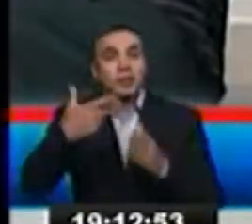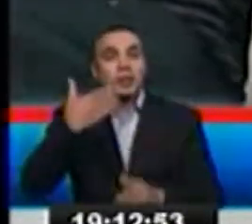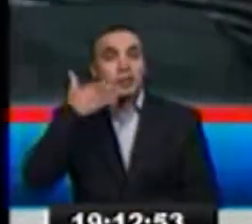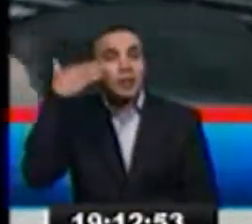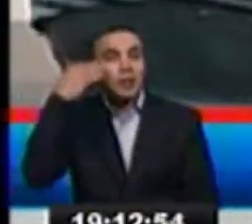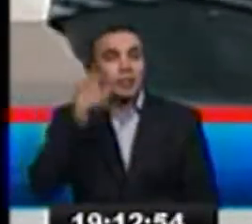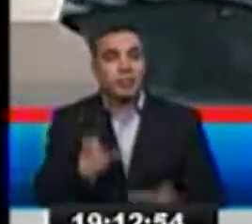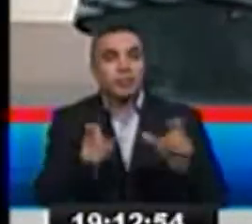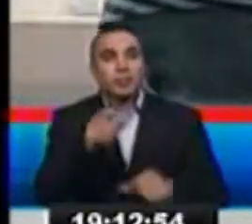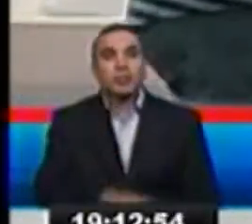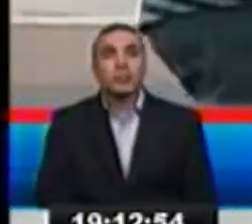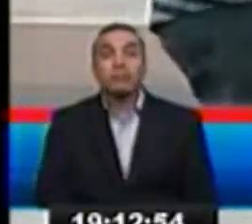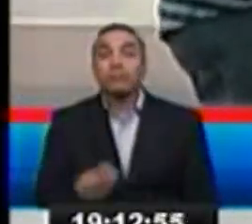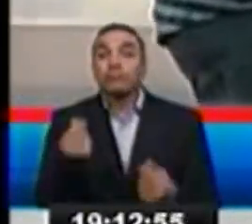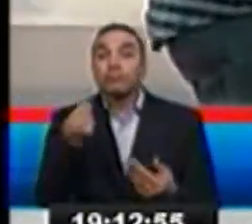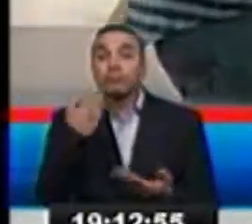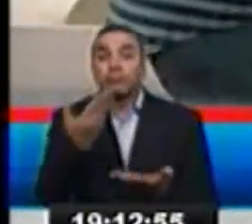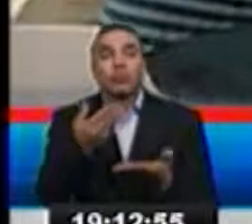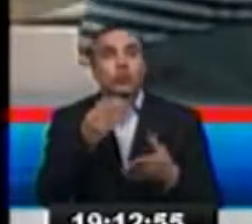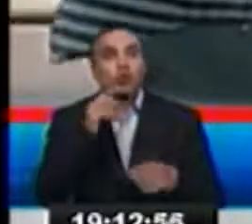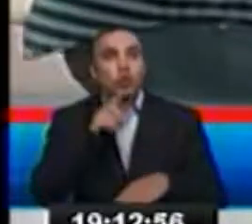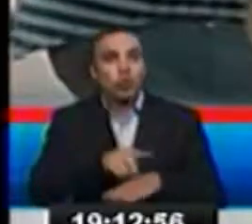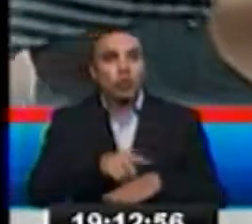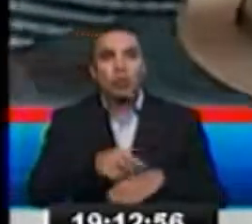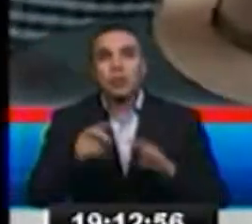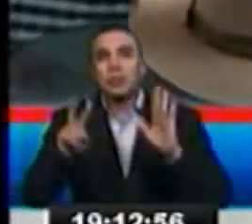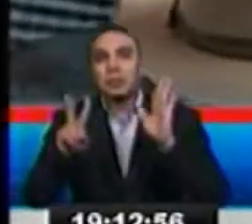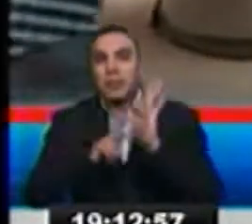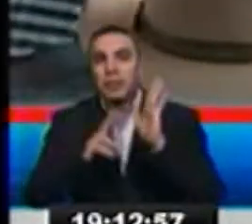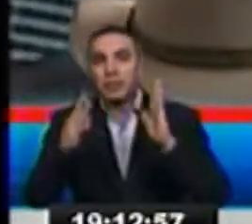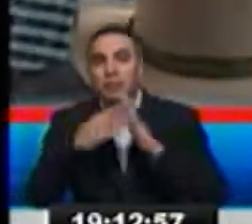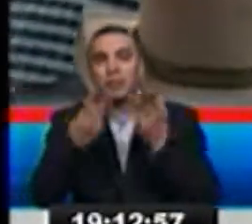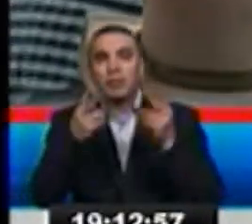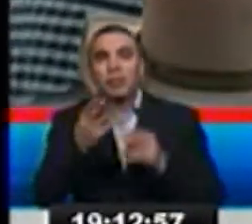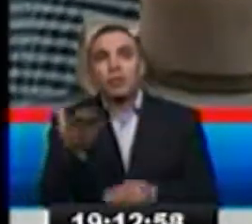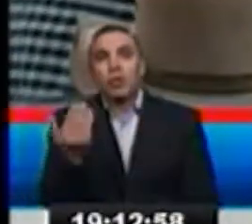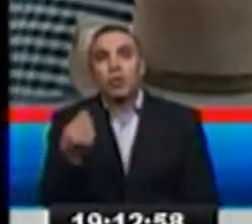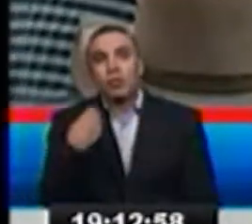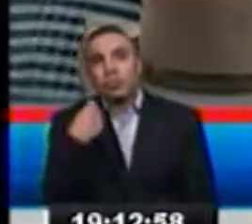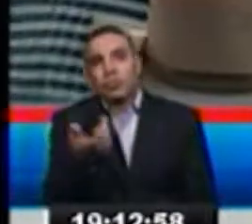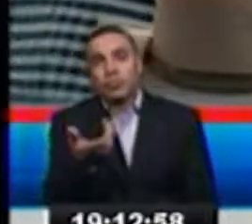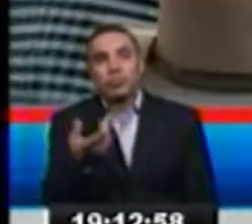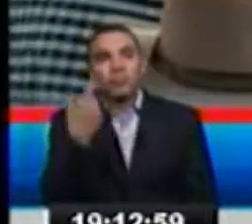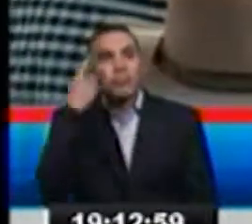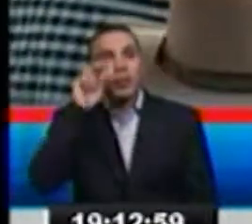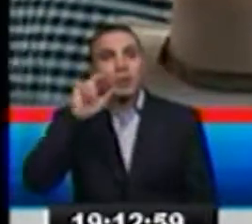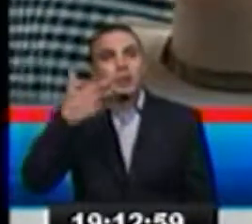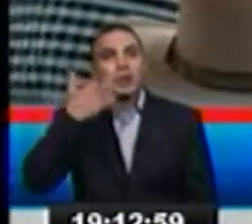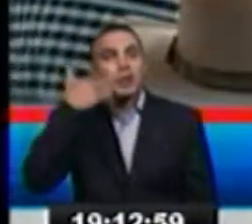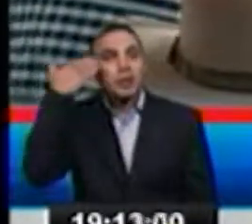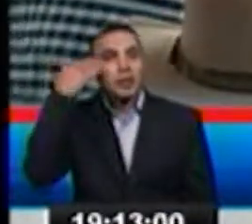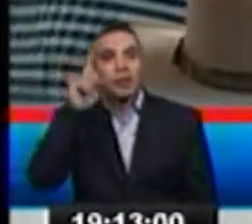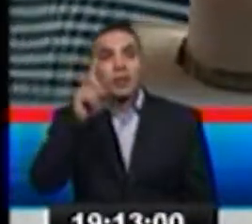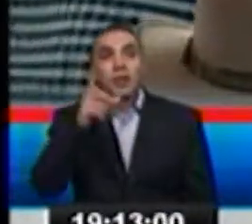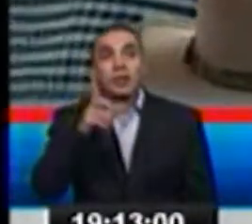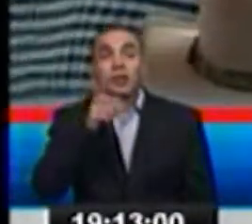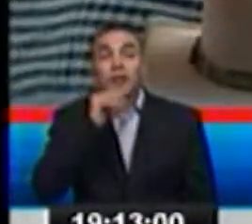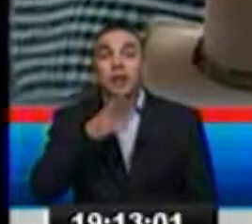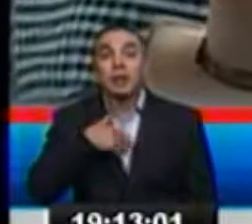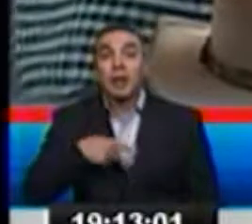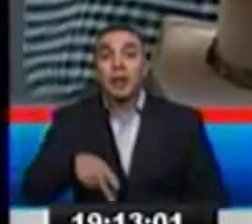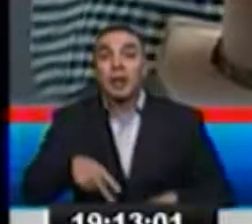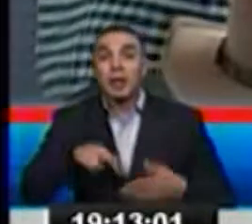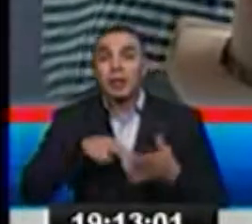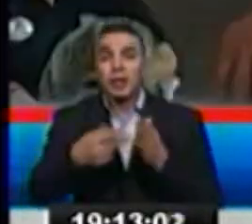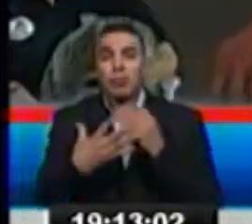recursos se entregan prestaciones médicas, vivienda y transferencias monetarias a los adultos mayores que estén viviendo en una situación